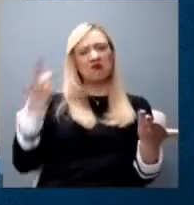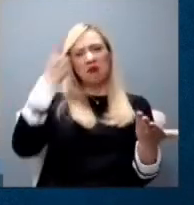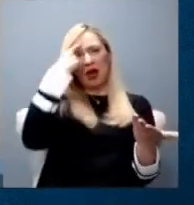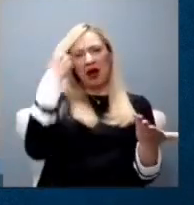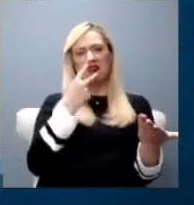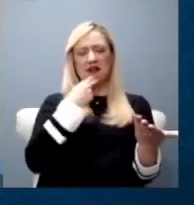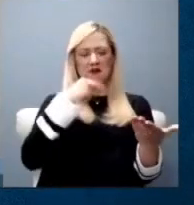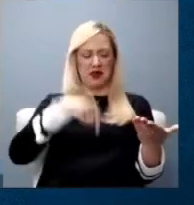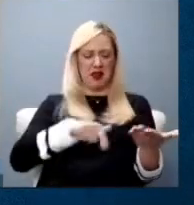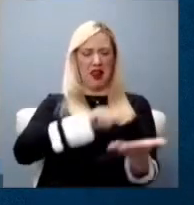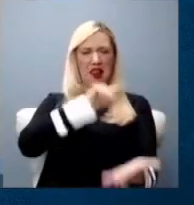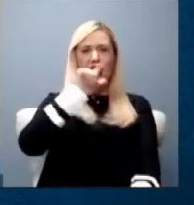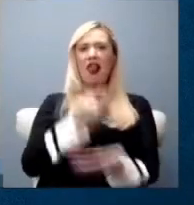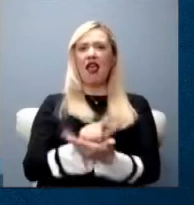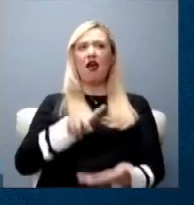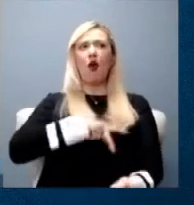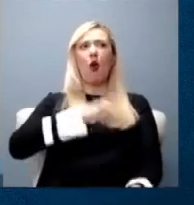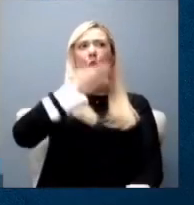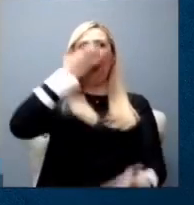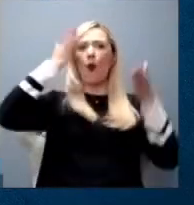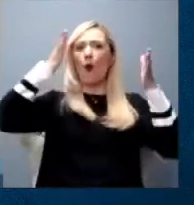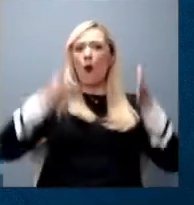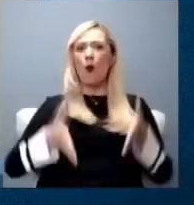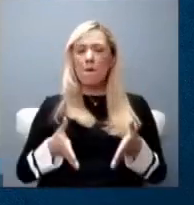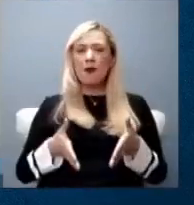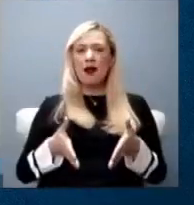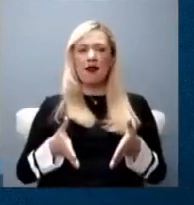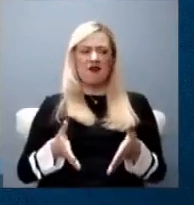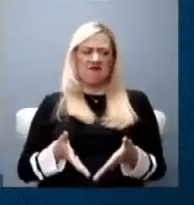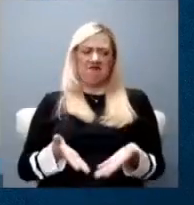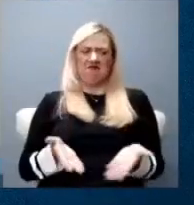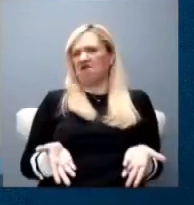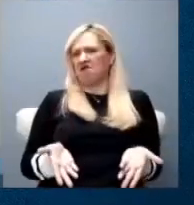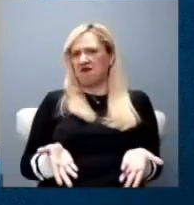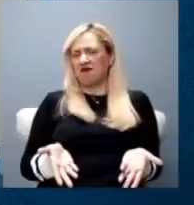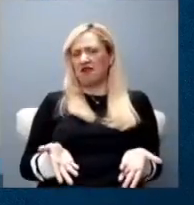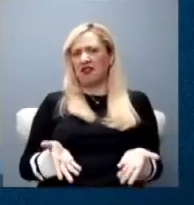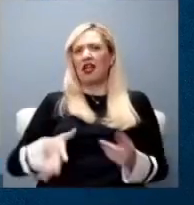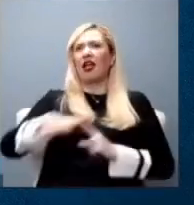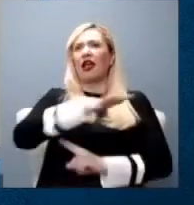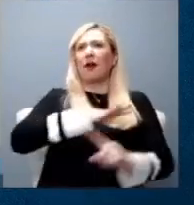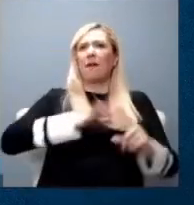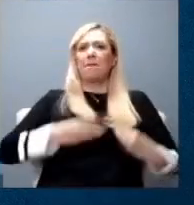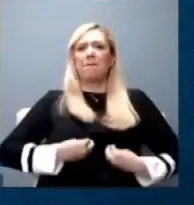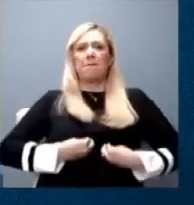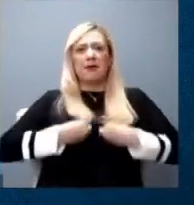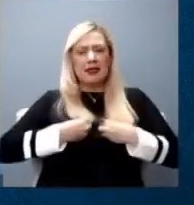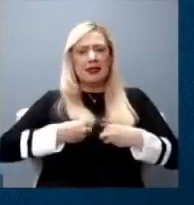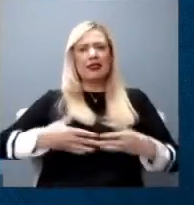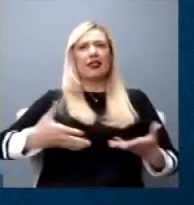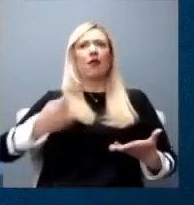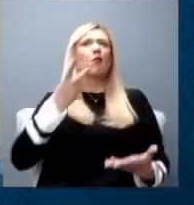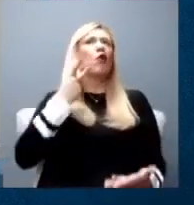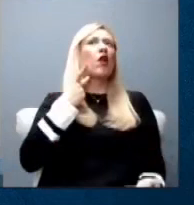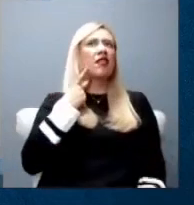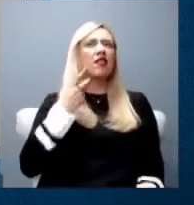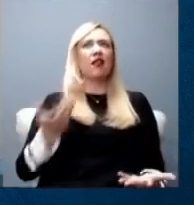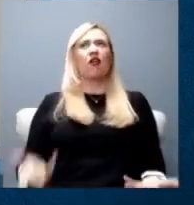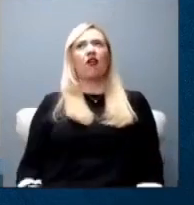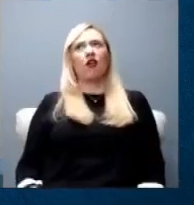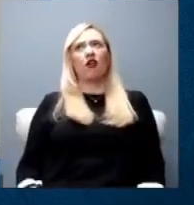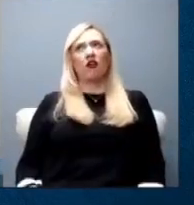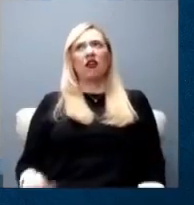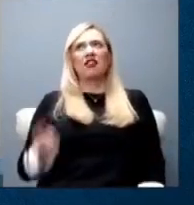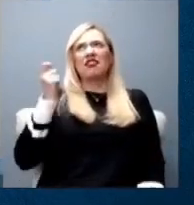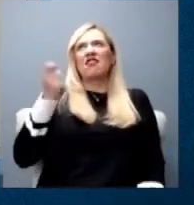sistemas jurídicos, ¿no? No solo la importancia que tiene para nuestros sistemas sociales, para nuestros sistemas políticos, lo que